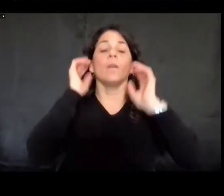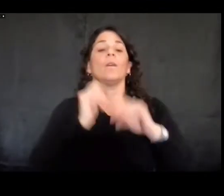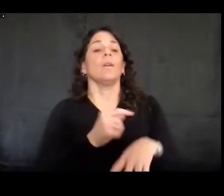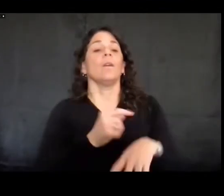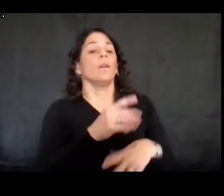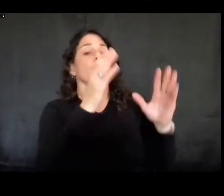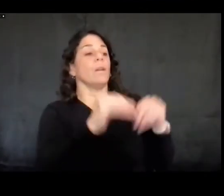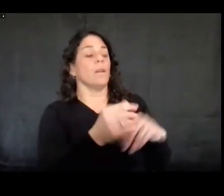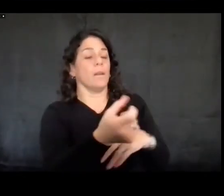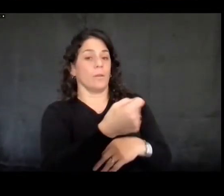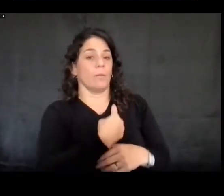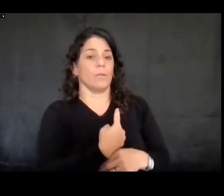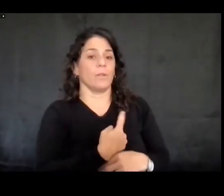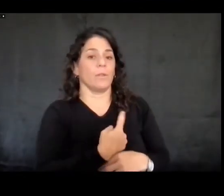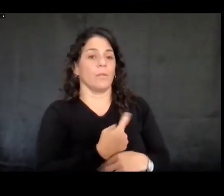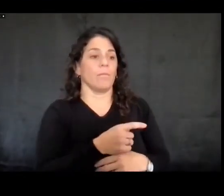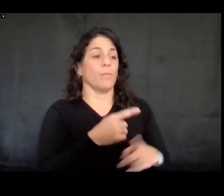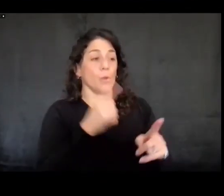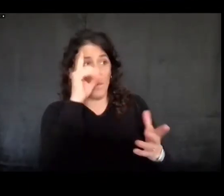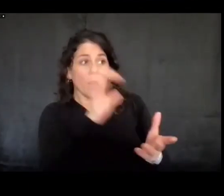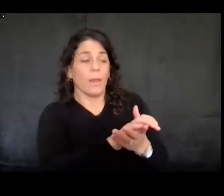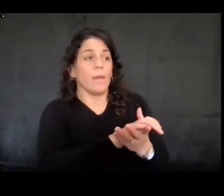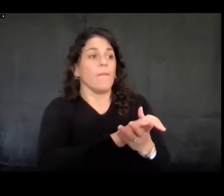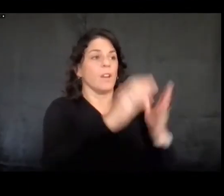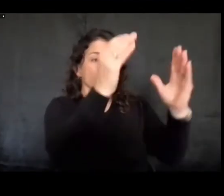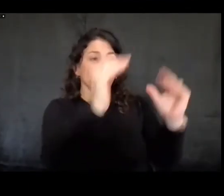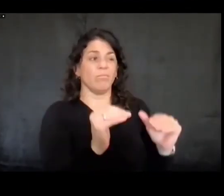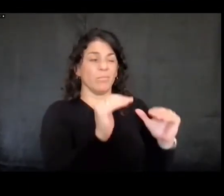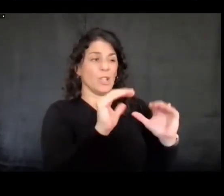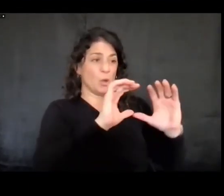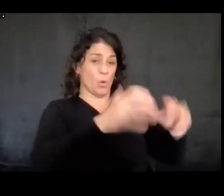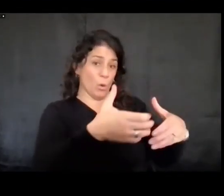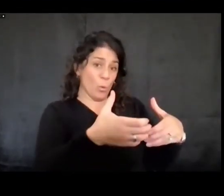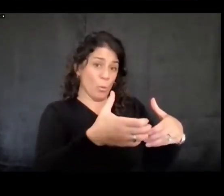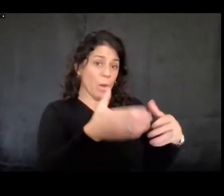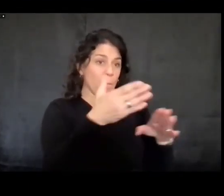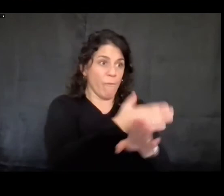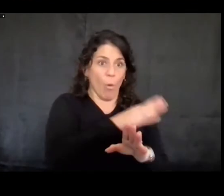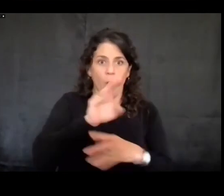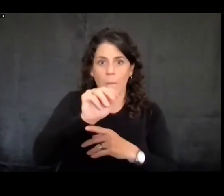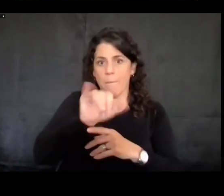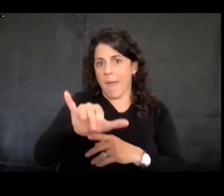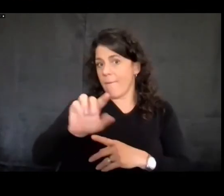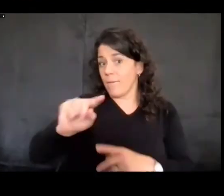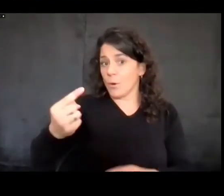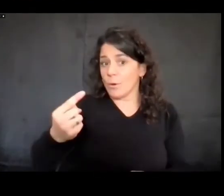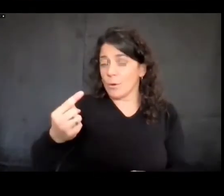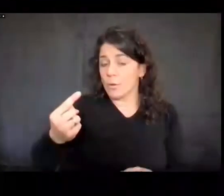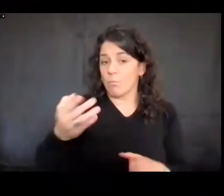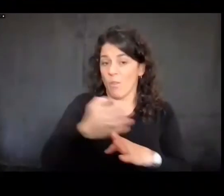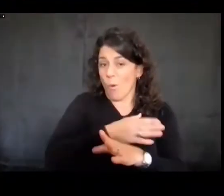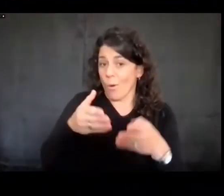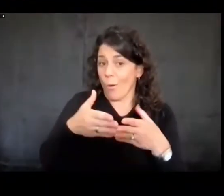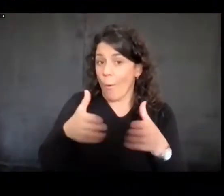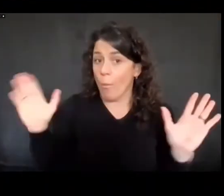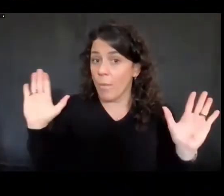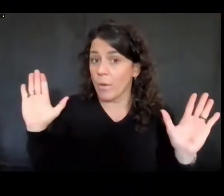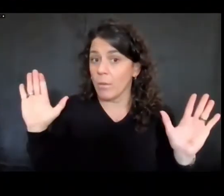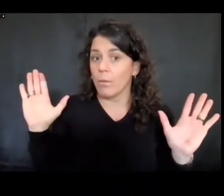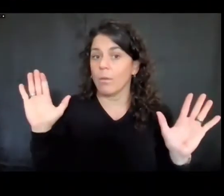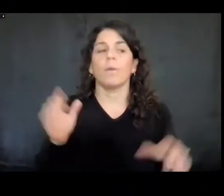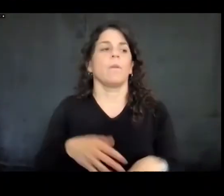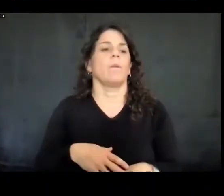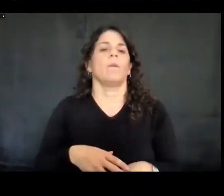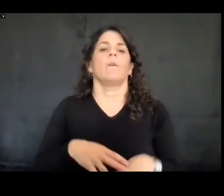haber otro grupo que va a calificar antes o antes simplemente estar abierto para todos si es